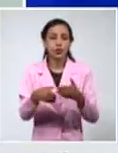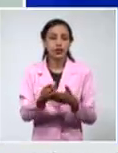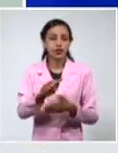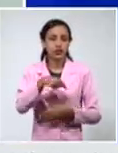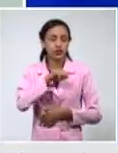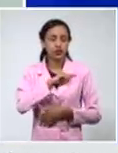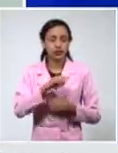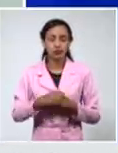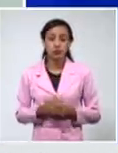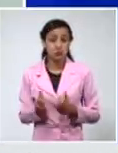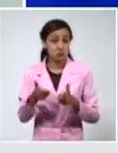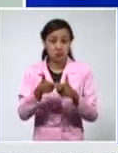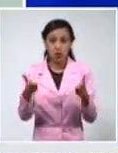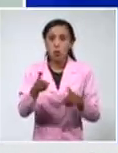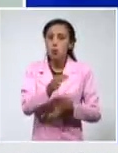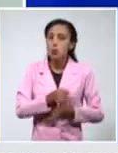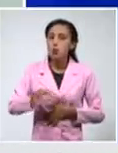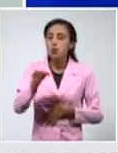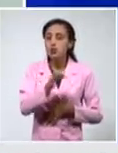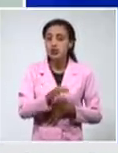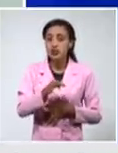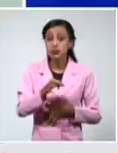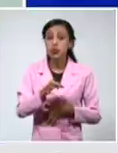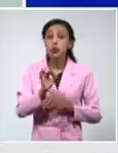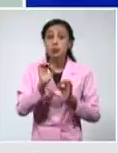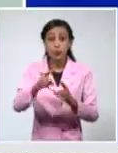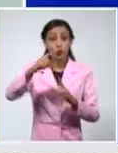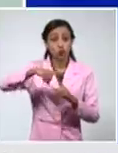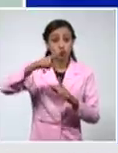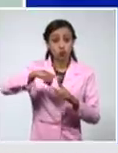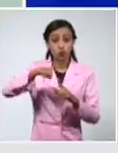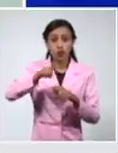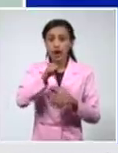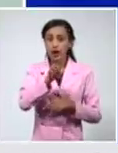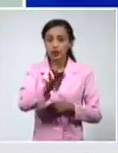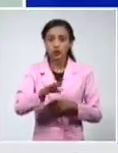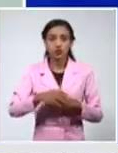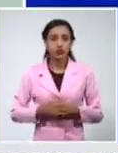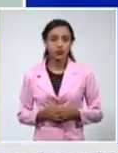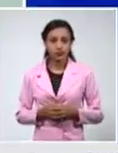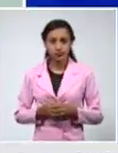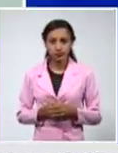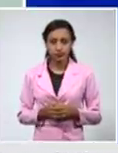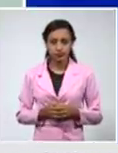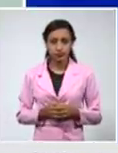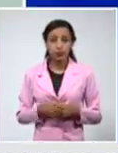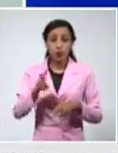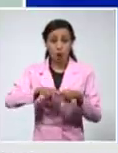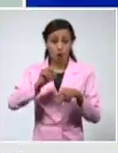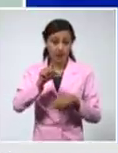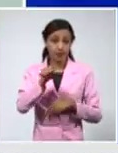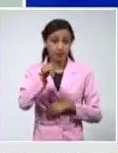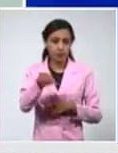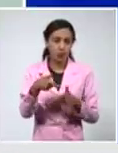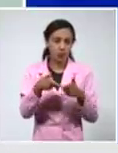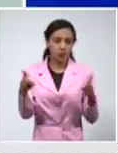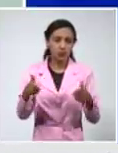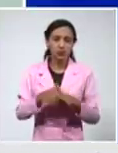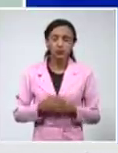el municipio cabecera, 14. Mayarí y Sagua de Tánamo con 6 cada